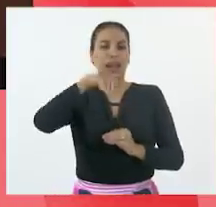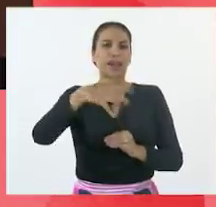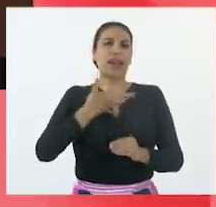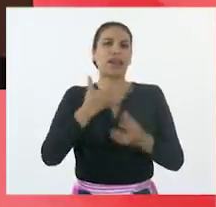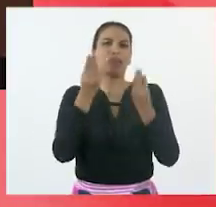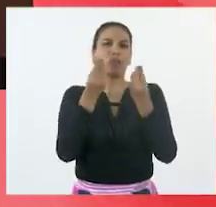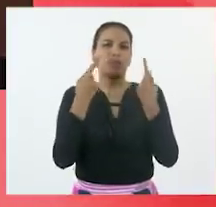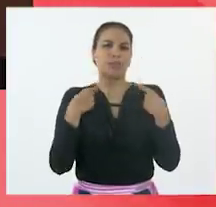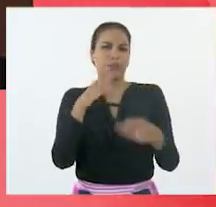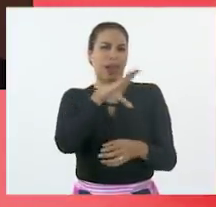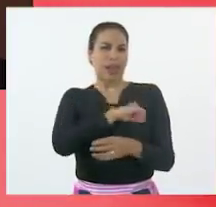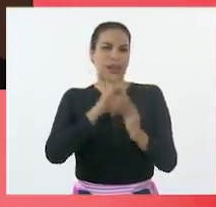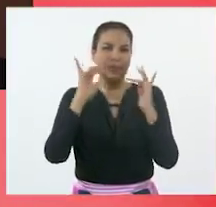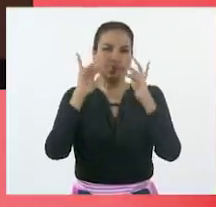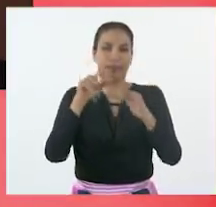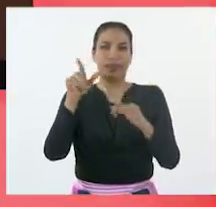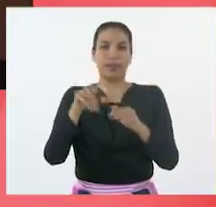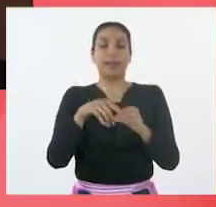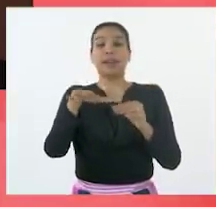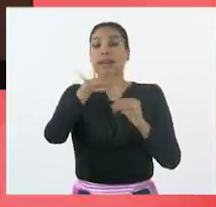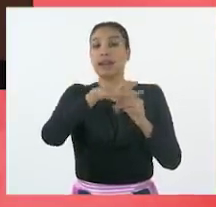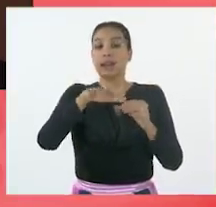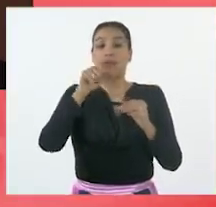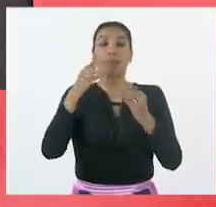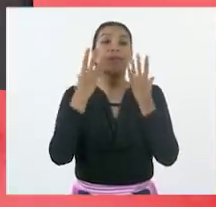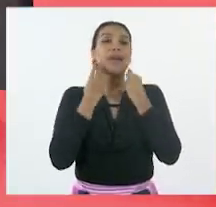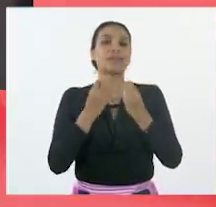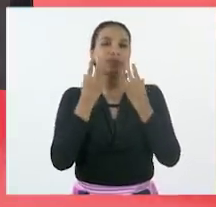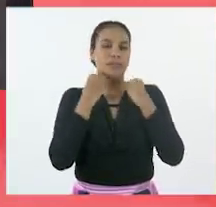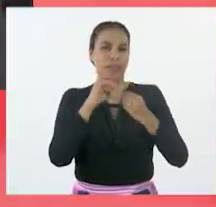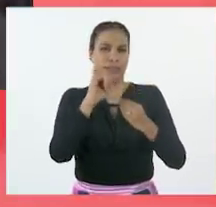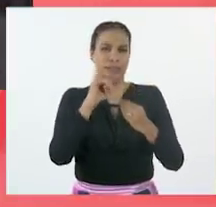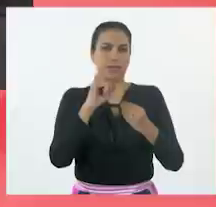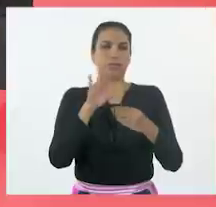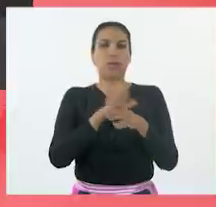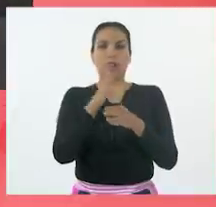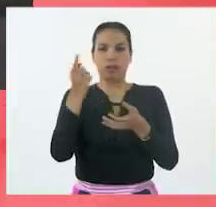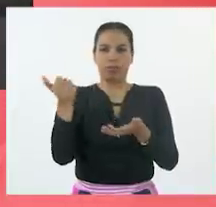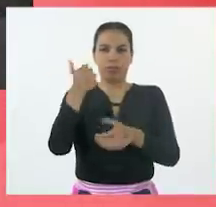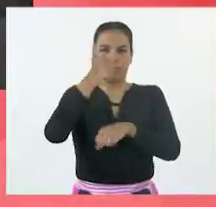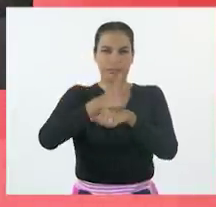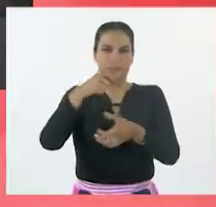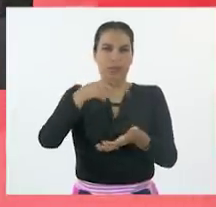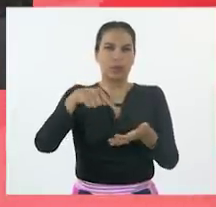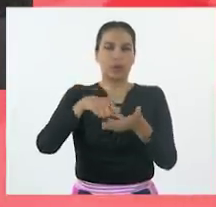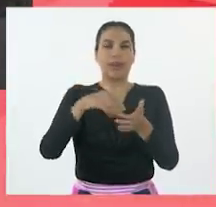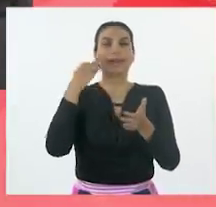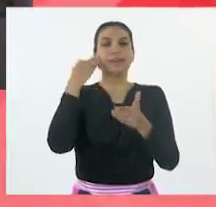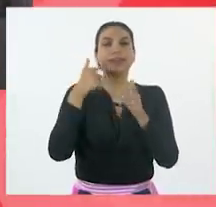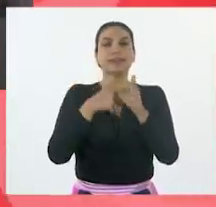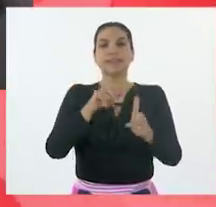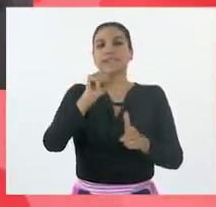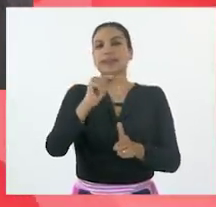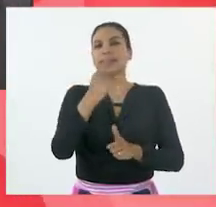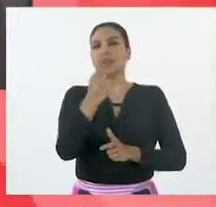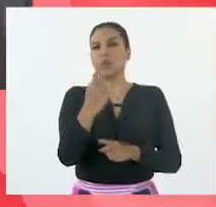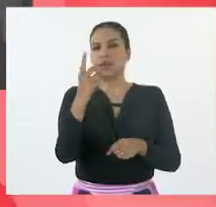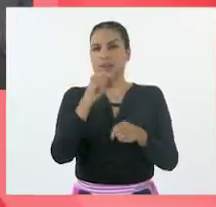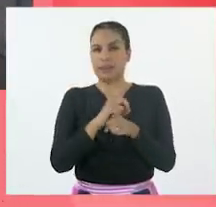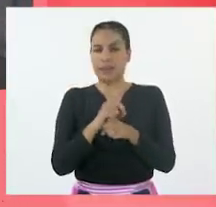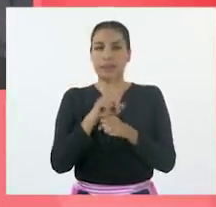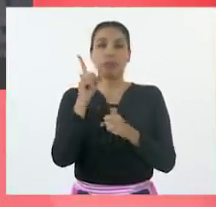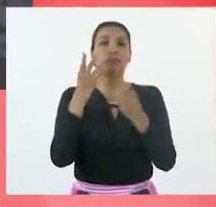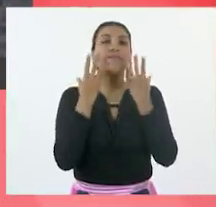muchos seguidores. El imperio no, pero sí Maximiliano. Aquí el sitio dura 71 días. Si